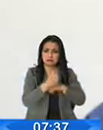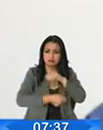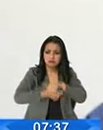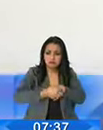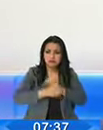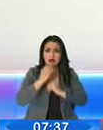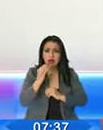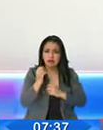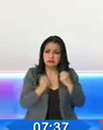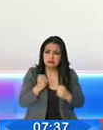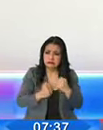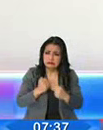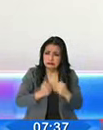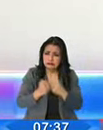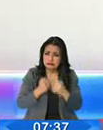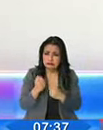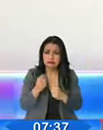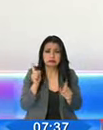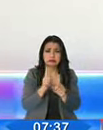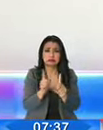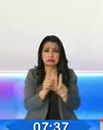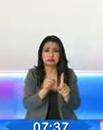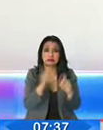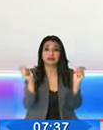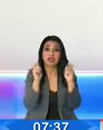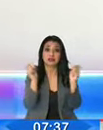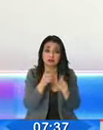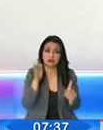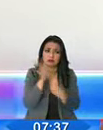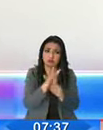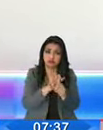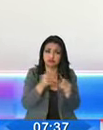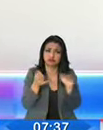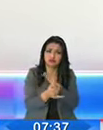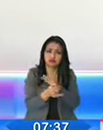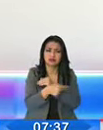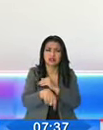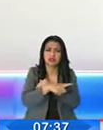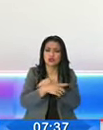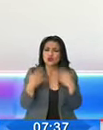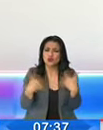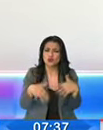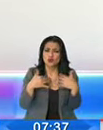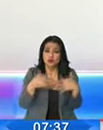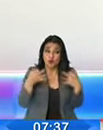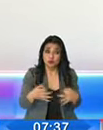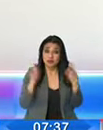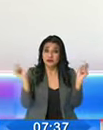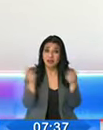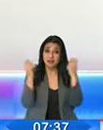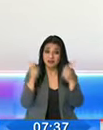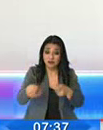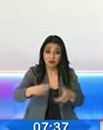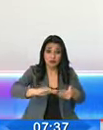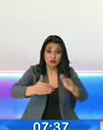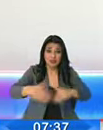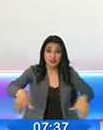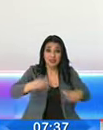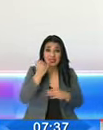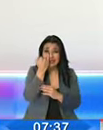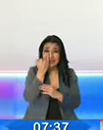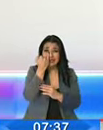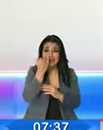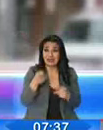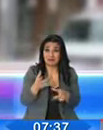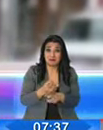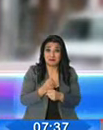salir corriendo porque las perseguían en las fiestas y que para ellas se convertía la época de fiestas en un lugar bastante